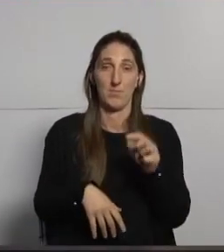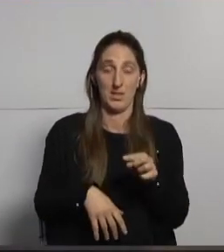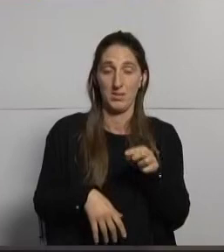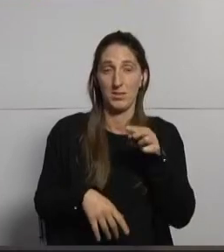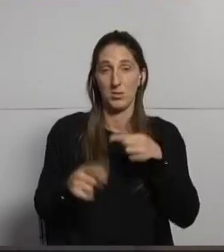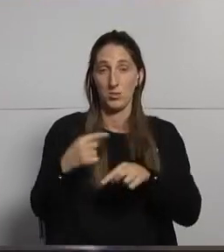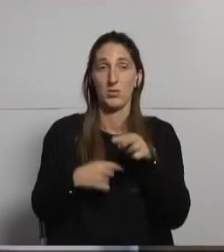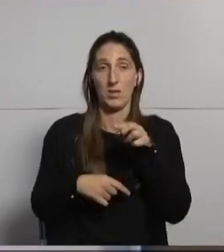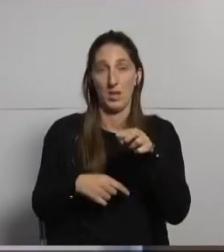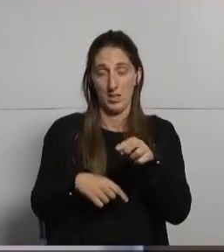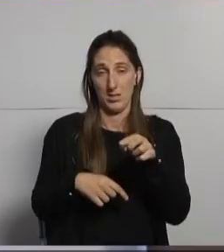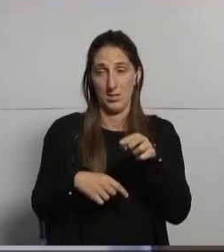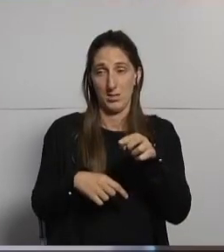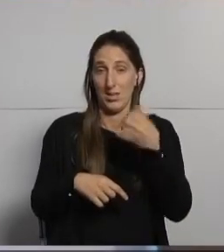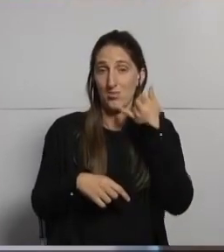canal para transmitir